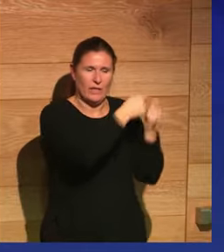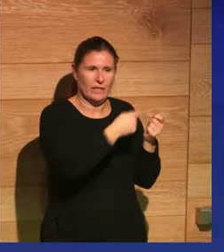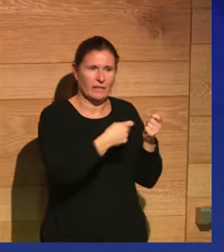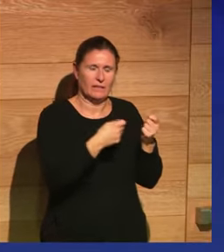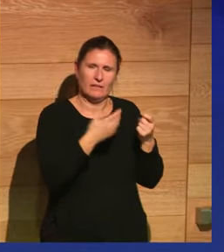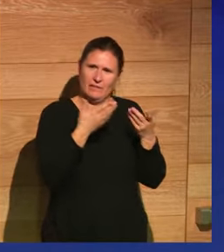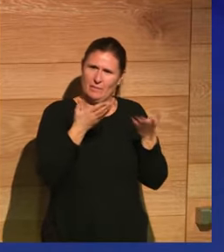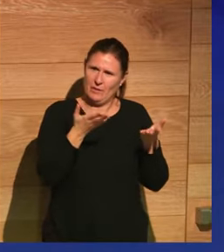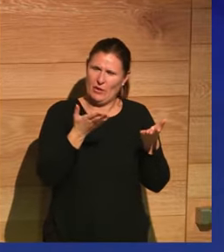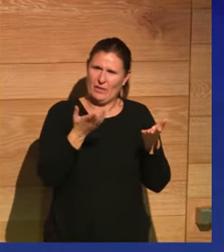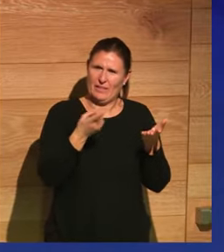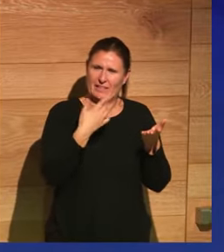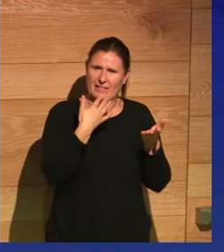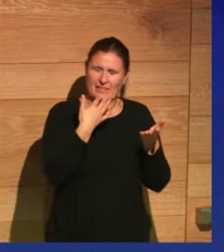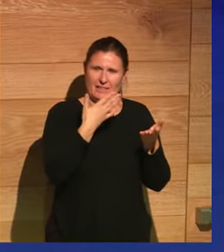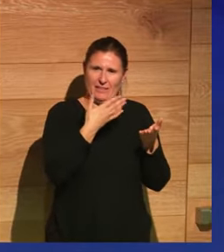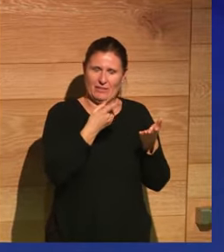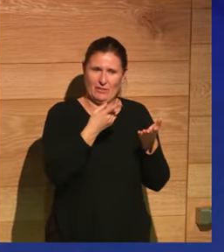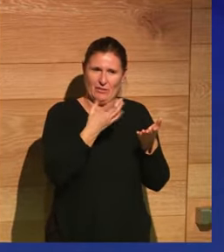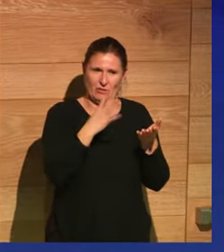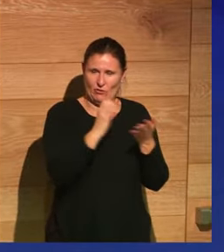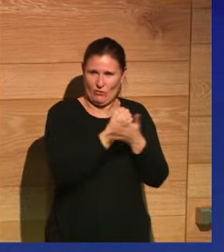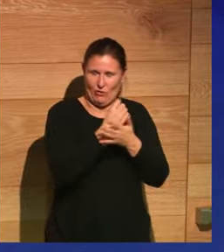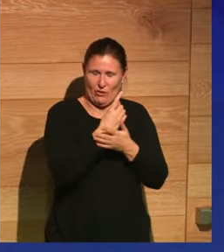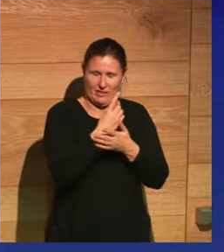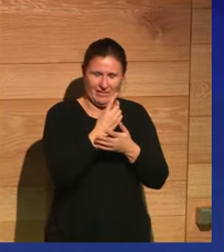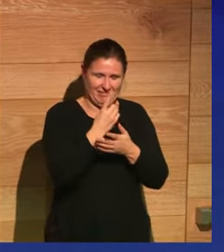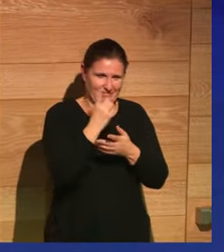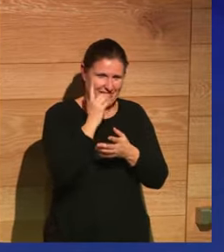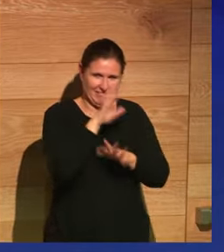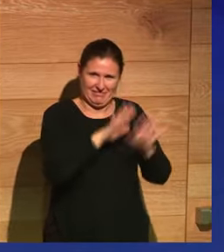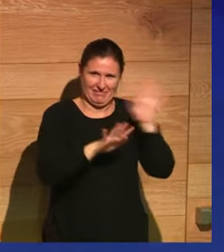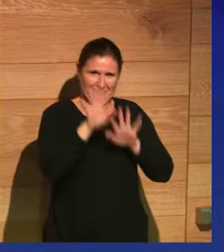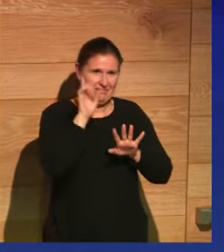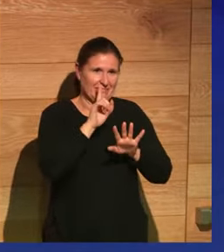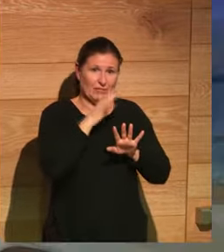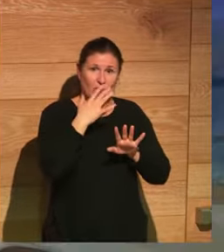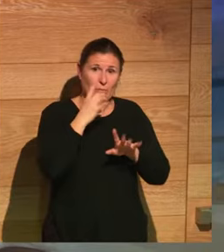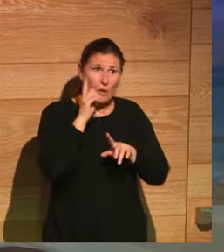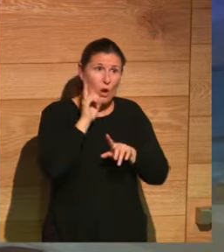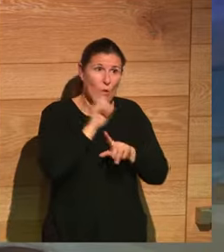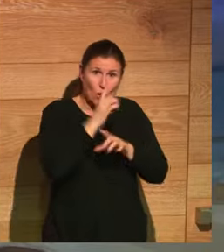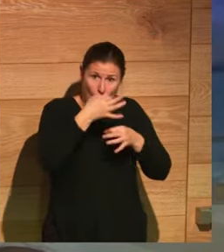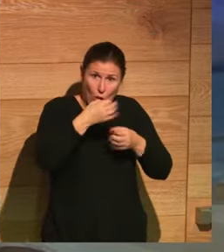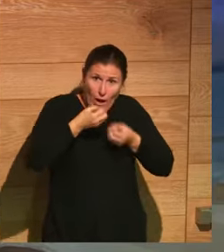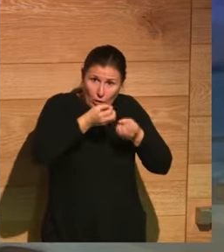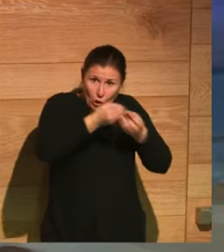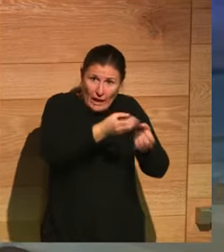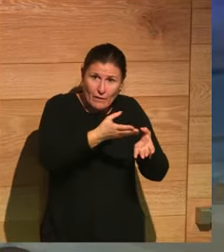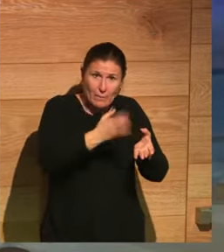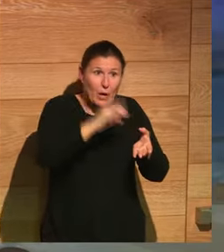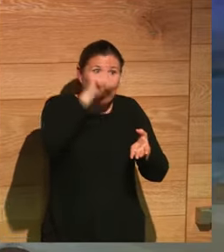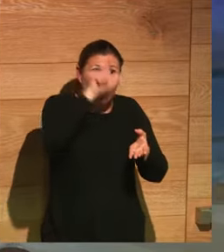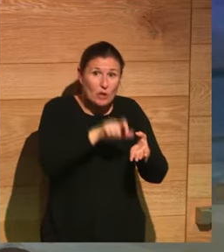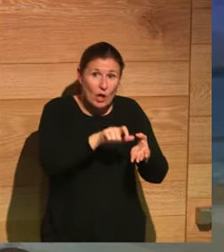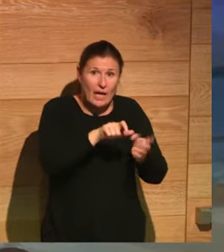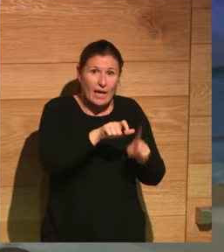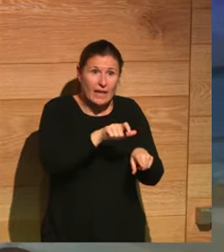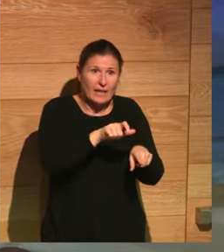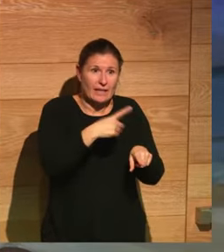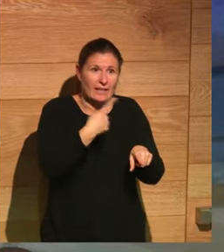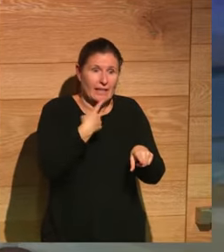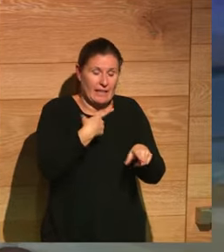por donde salen los cocodrilos albinos al mismo tiempo. No, si lo peor es que el túnel existía de verdad. Lo que pasa es que la persona que recibía